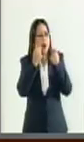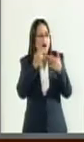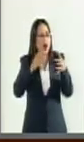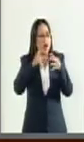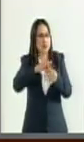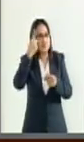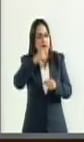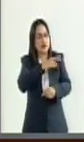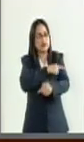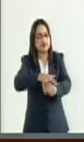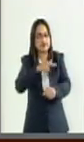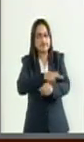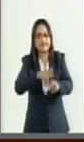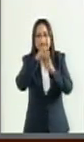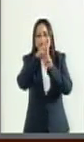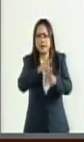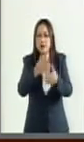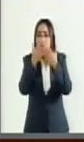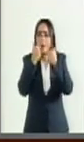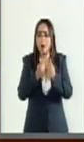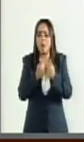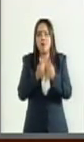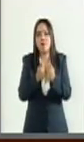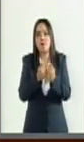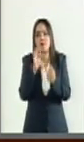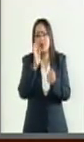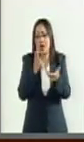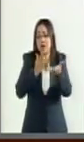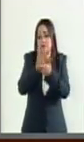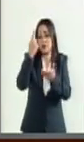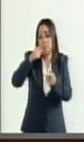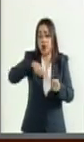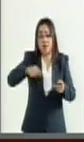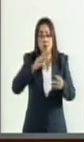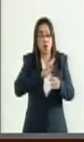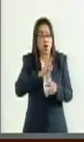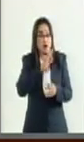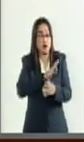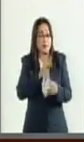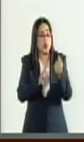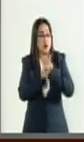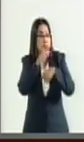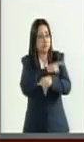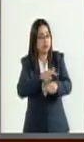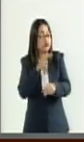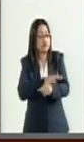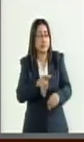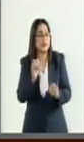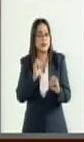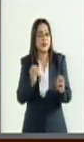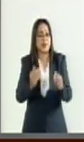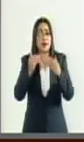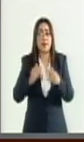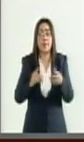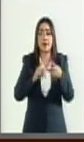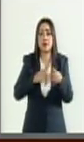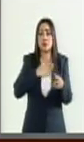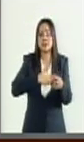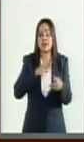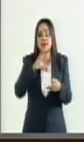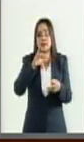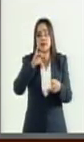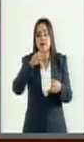gestión efectivos o de fácil acceso para su solución. Y finalmente, la justicia cívica debe